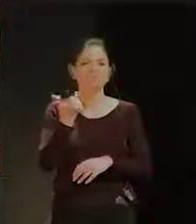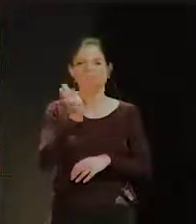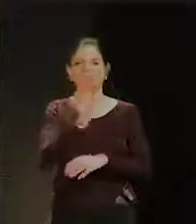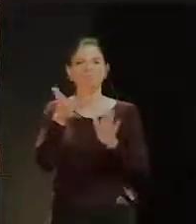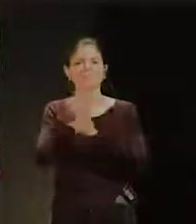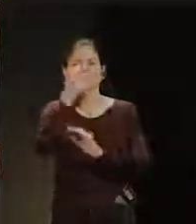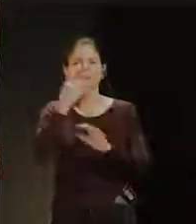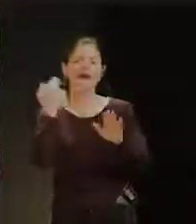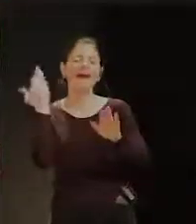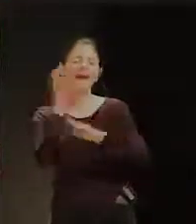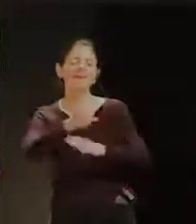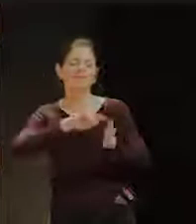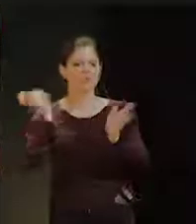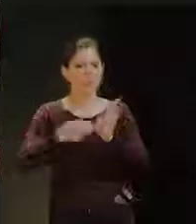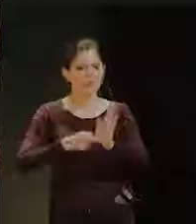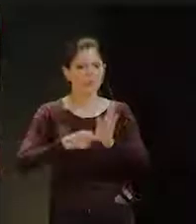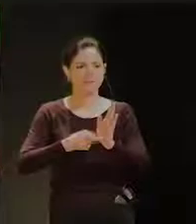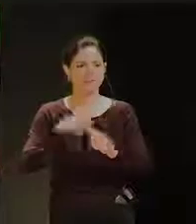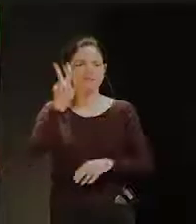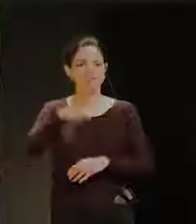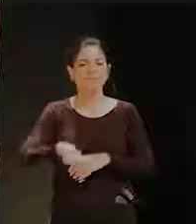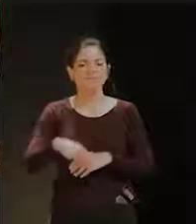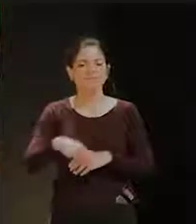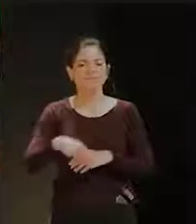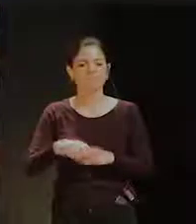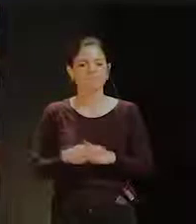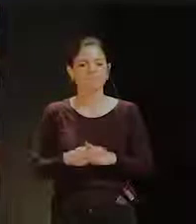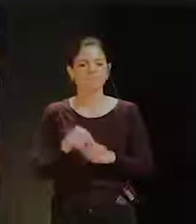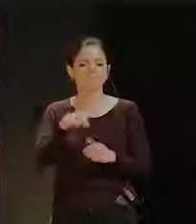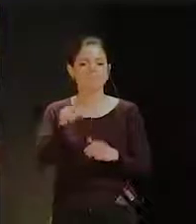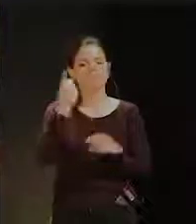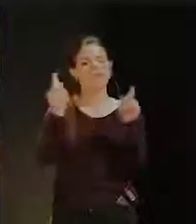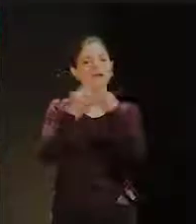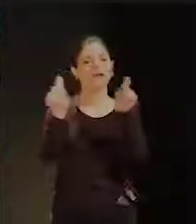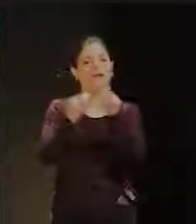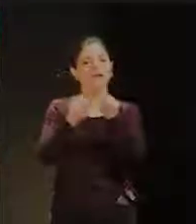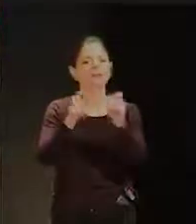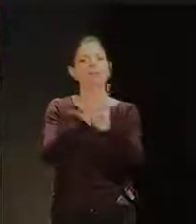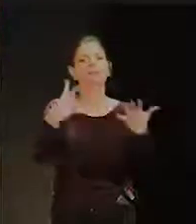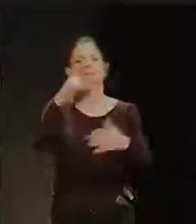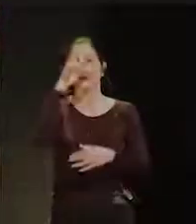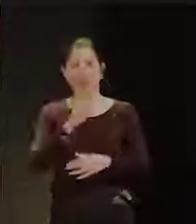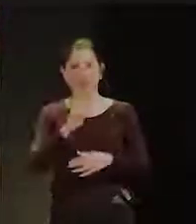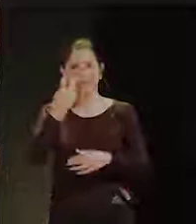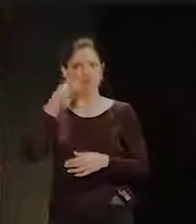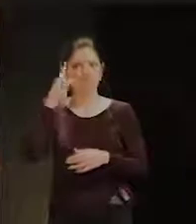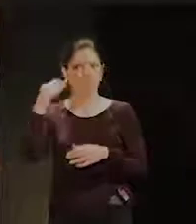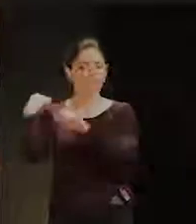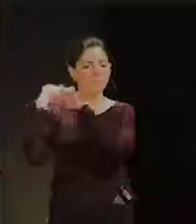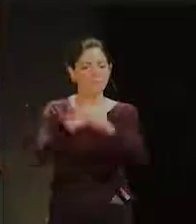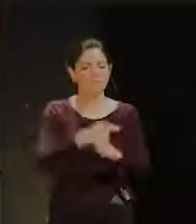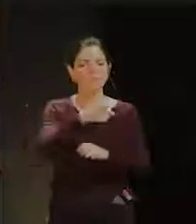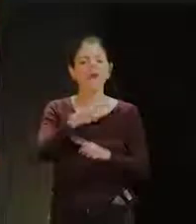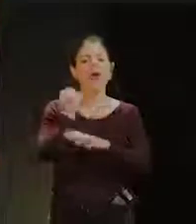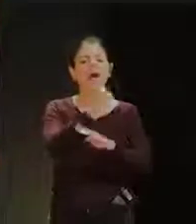sobre Attitude is Everything. Es una entidad que tiene 19 años de experiencia